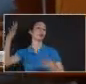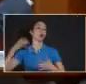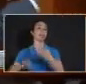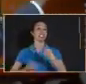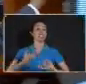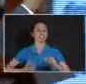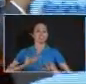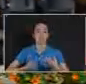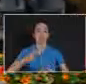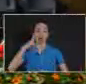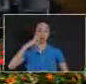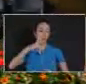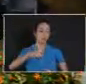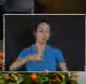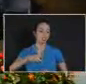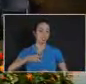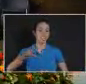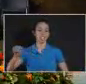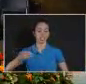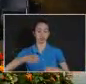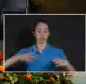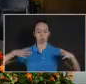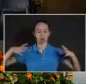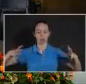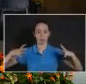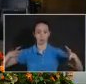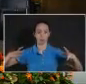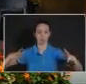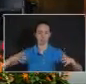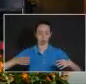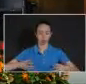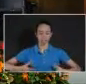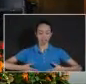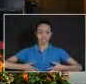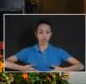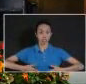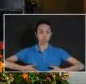vi el infierno, que es una cosa, es un estómago y tiene...